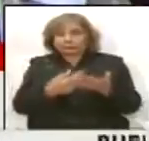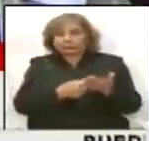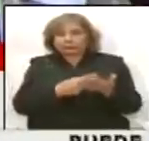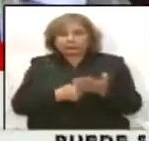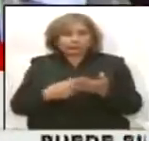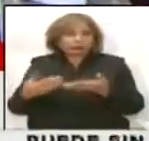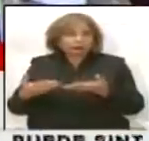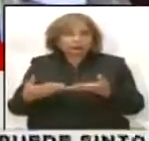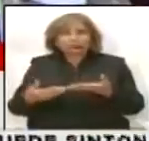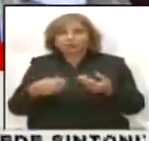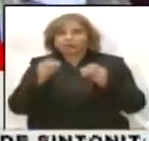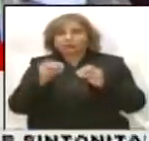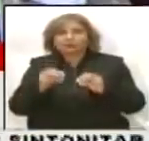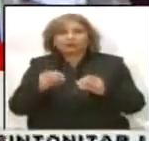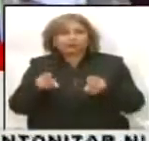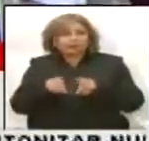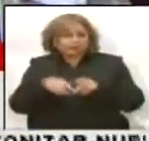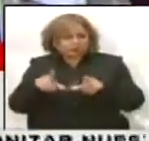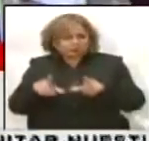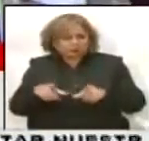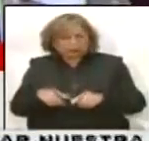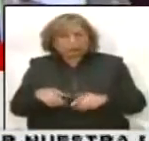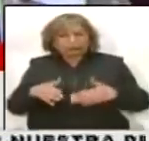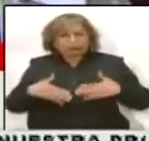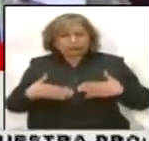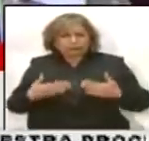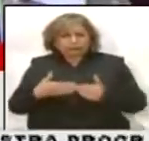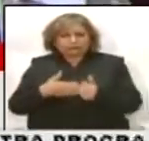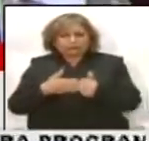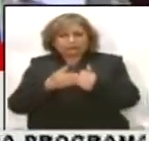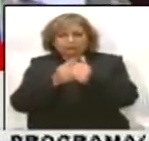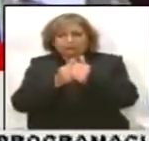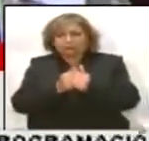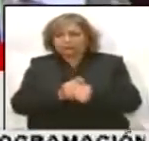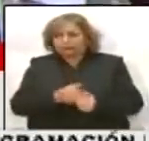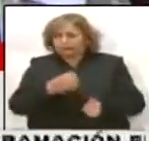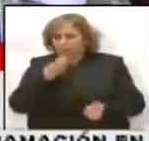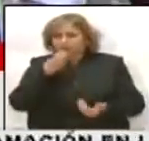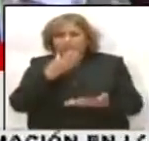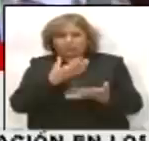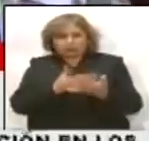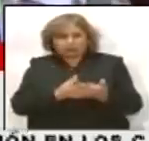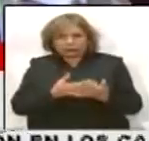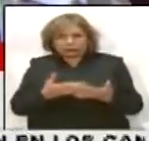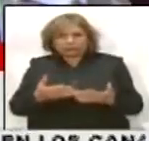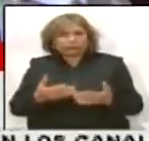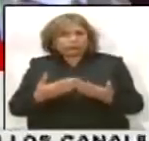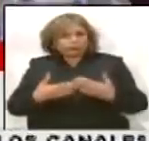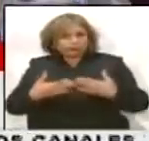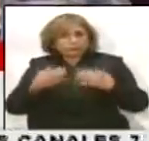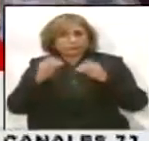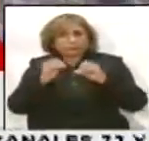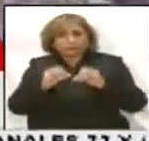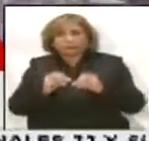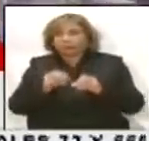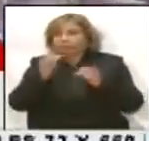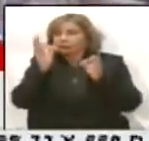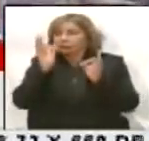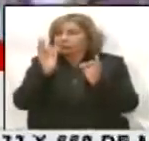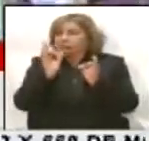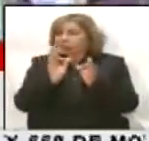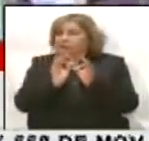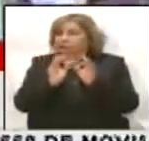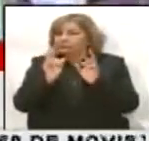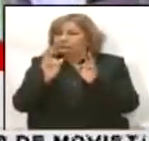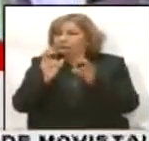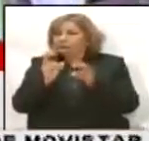eso implica a un espacio como este puede conducirse de una buena manera si es que nos lo proponemos. El tema, presidente,